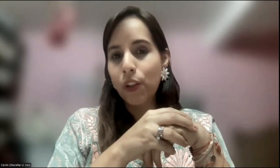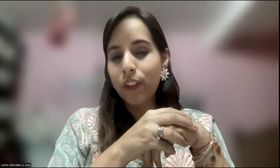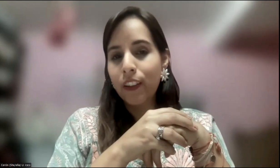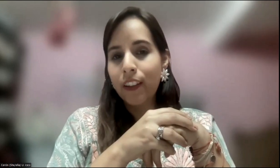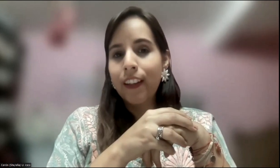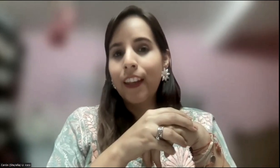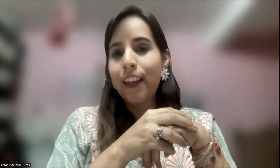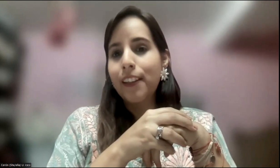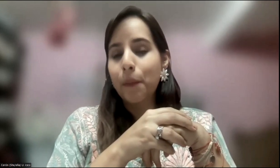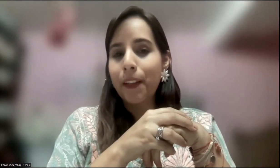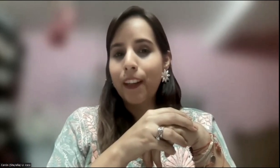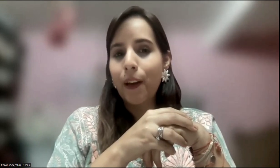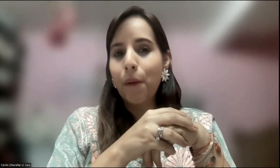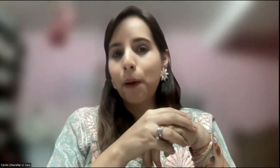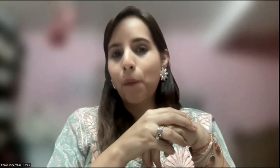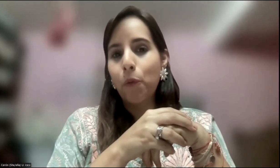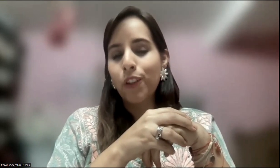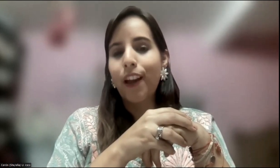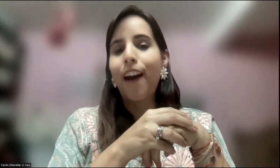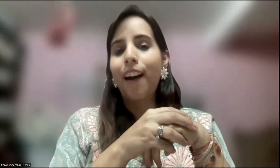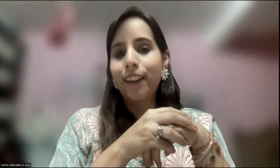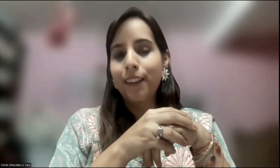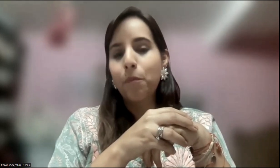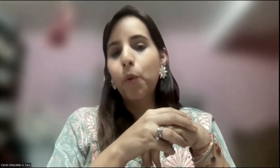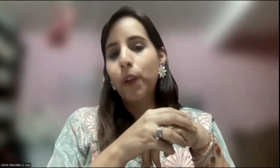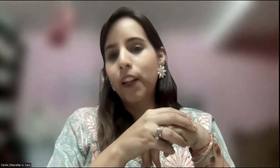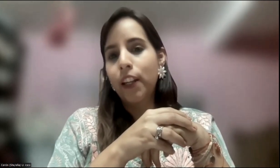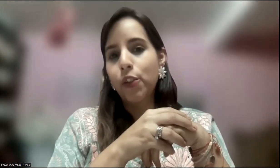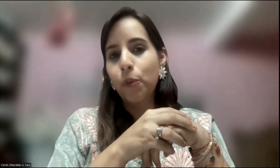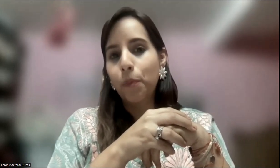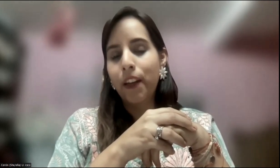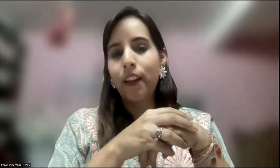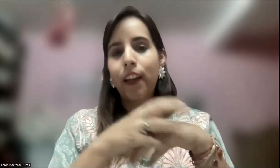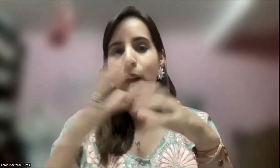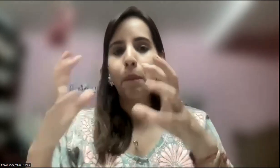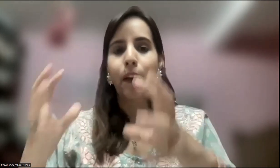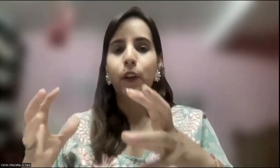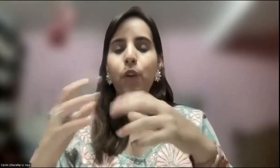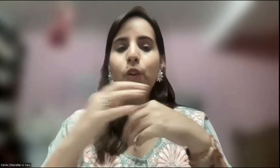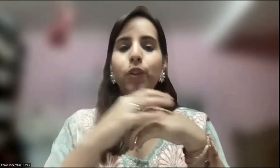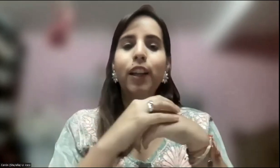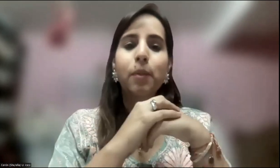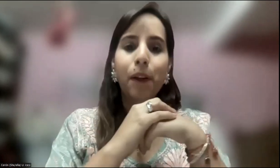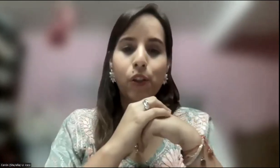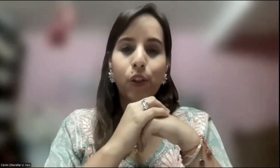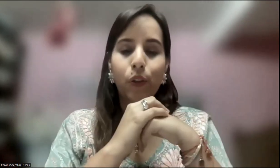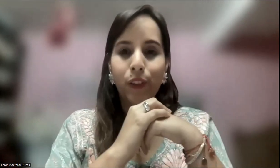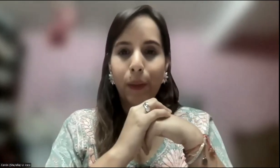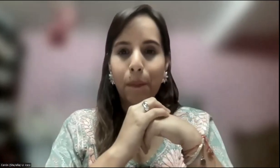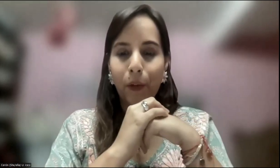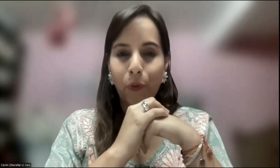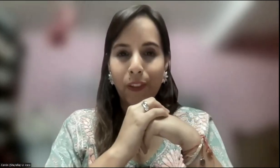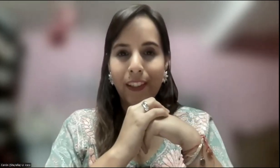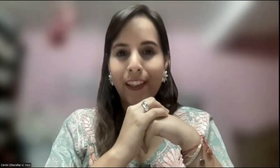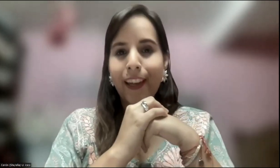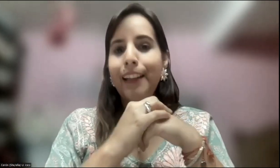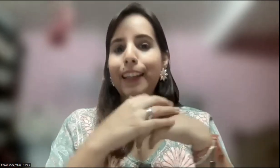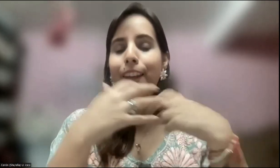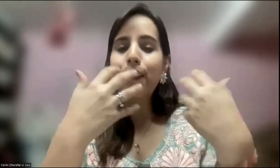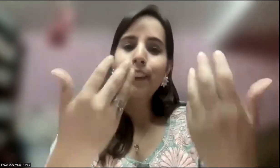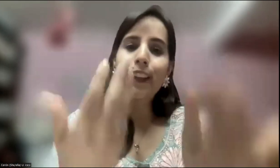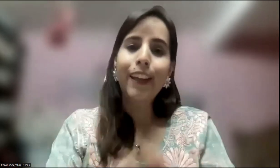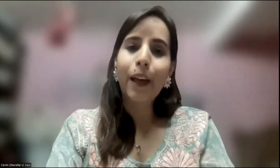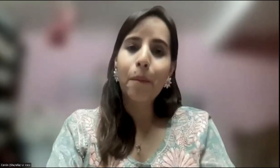intervención que de esa manera vamos a poderla resolver en el marco del espacio de preguntas